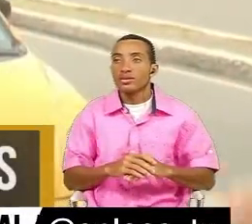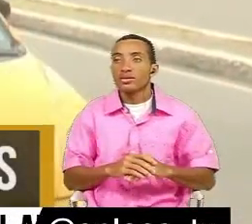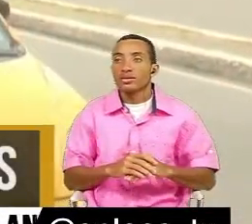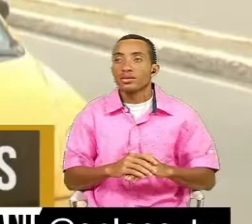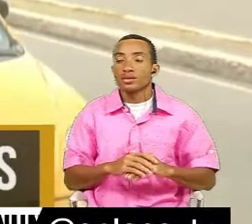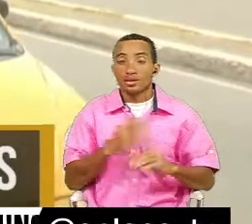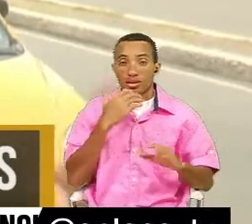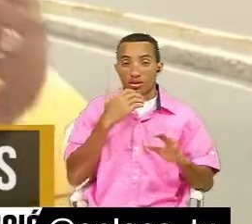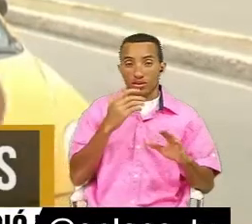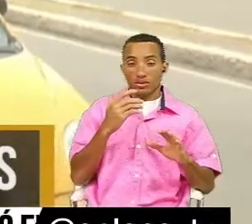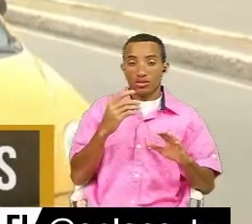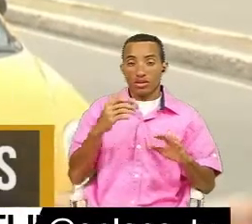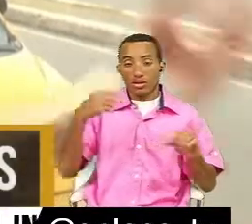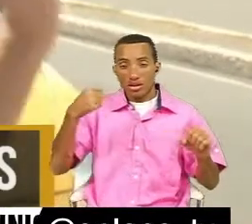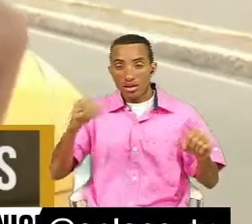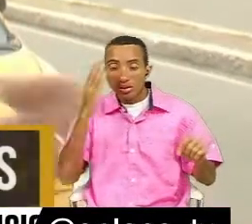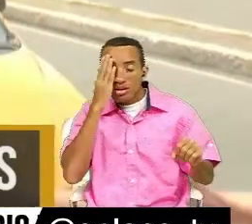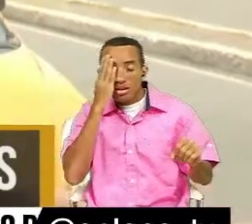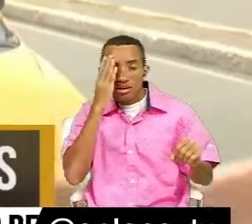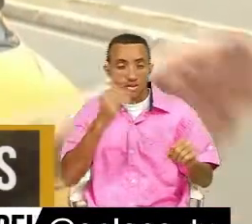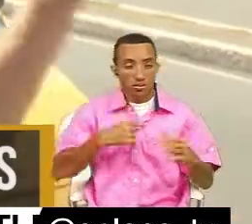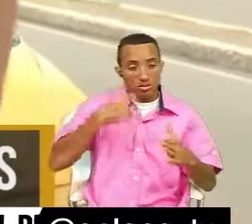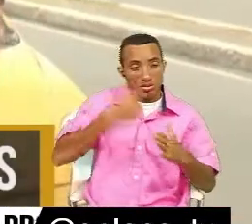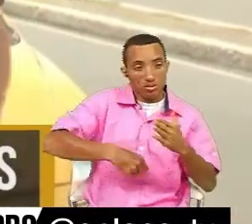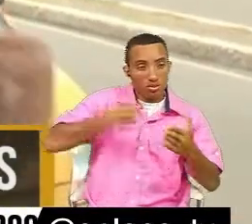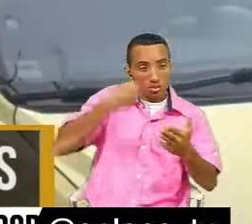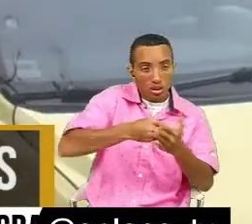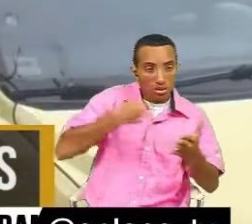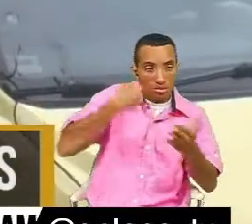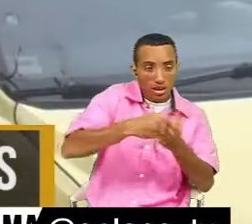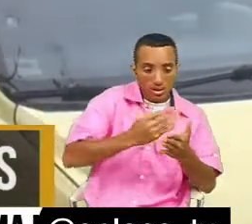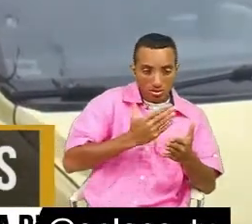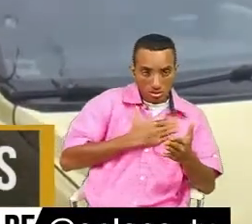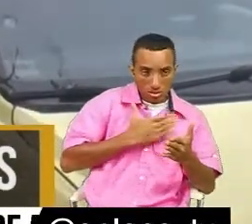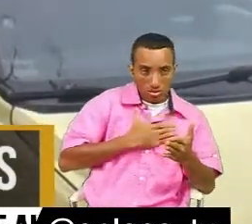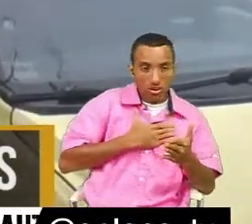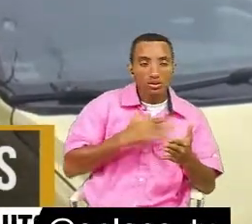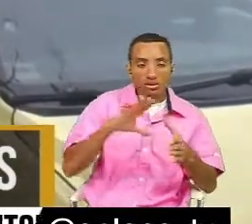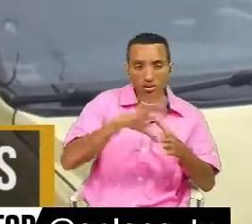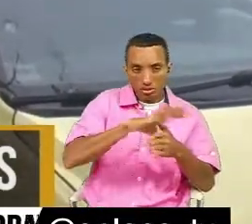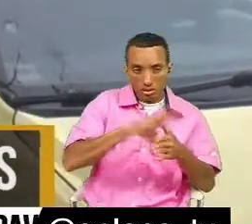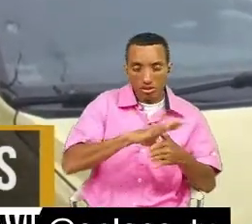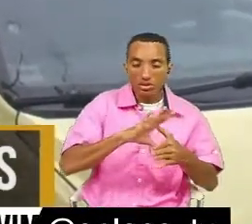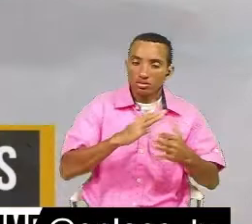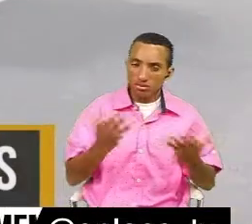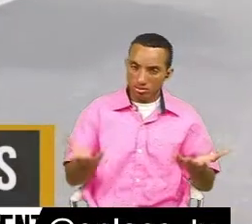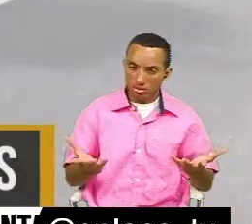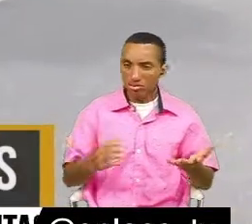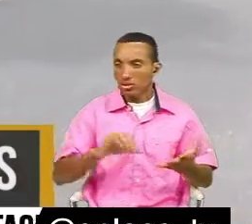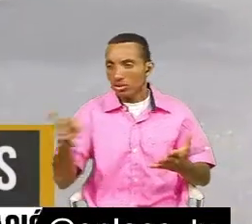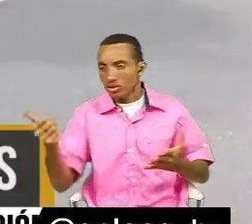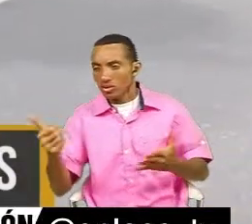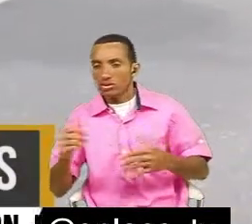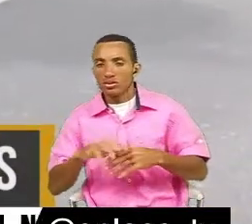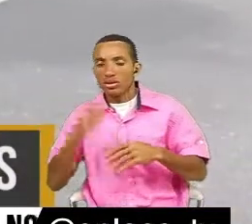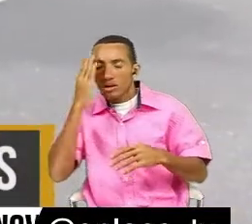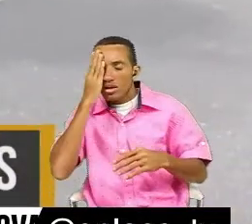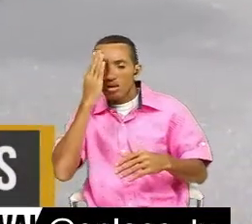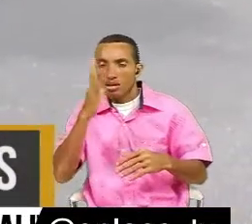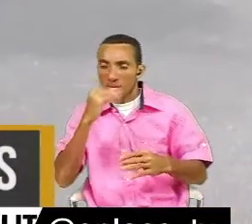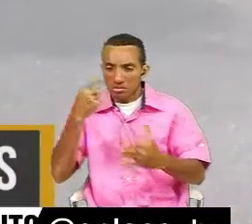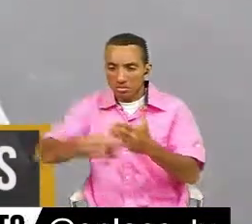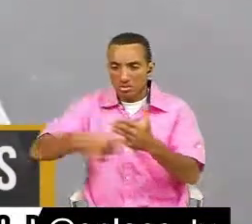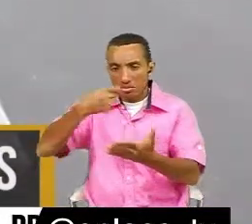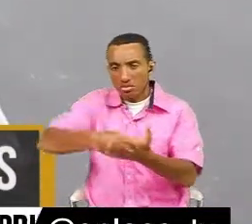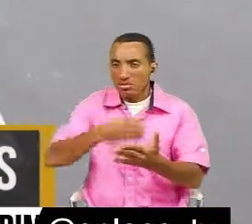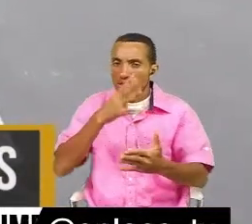la legalidad. Los que pagamos impuestos, los que compramos los seguros, los que generamos empleo en la ciudad. Decirle al alcalde que como primera autoridad del